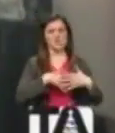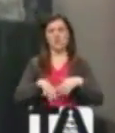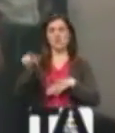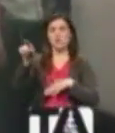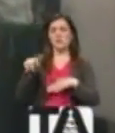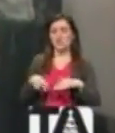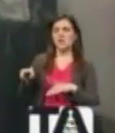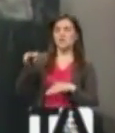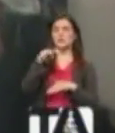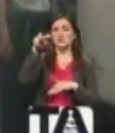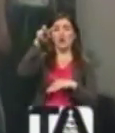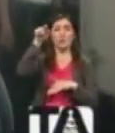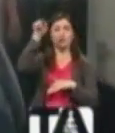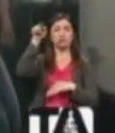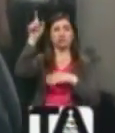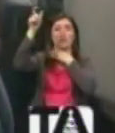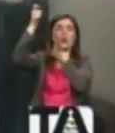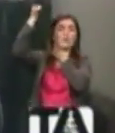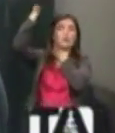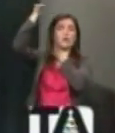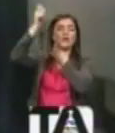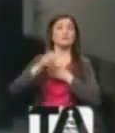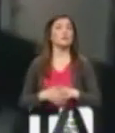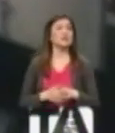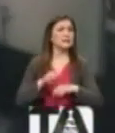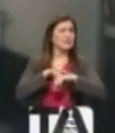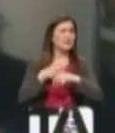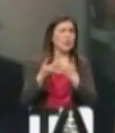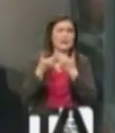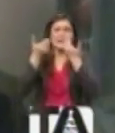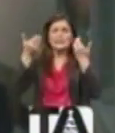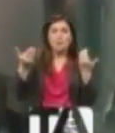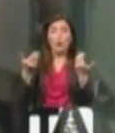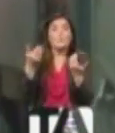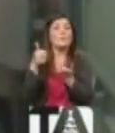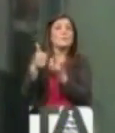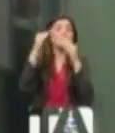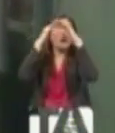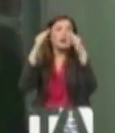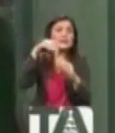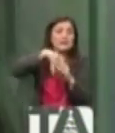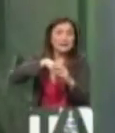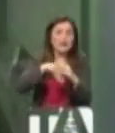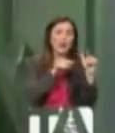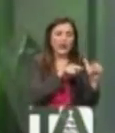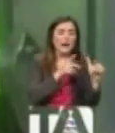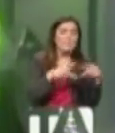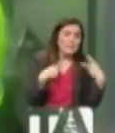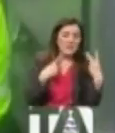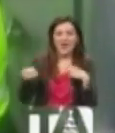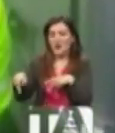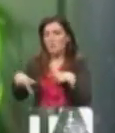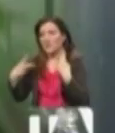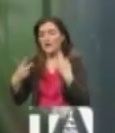de la casa que compartía con su expareja. Aunque tenían tiempos separados, ambos vivían en la misma casa. Se presume que el motivo